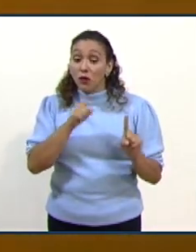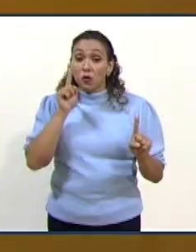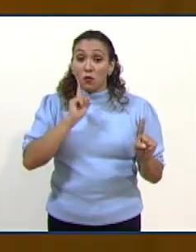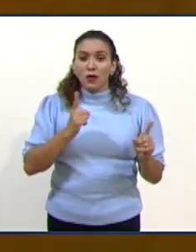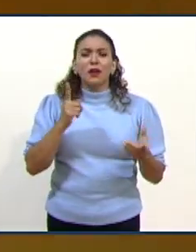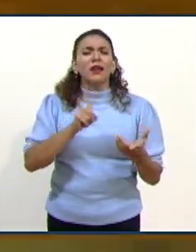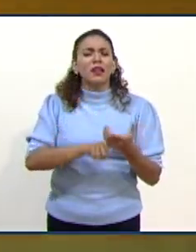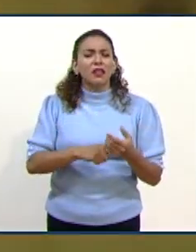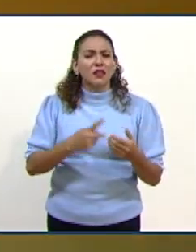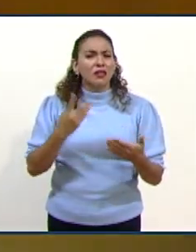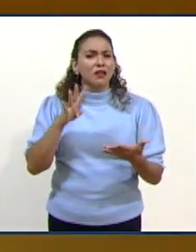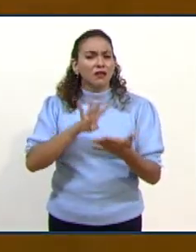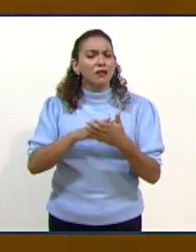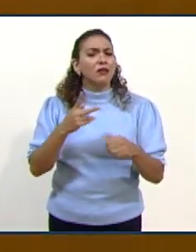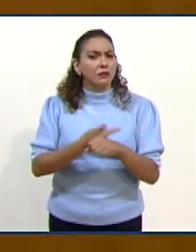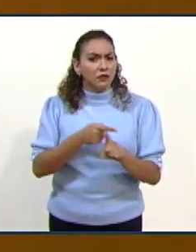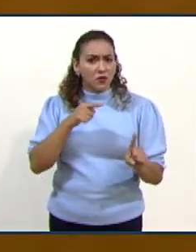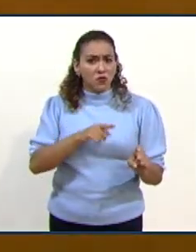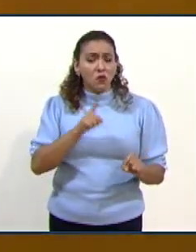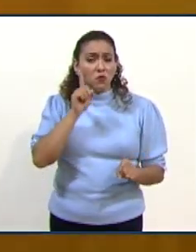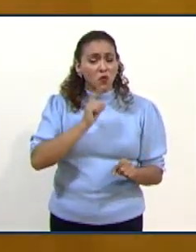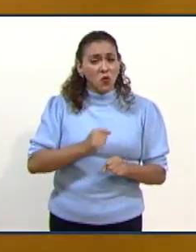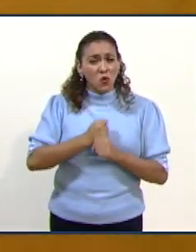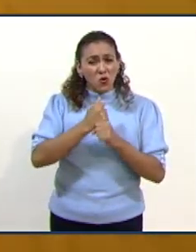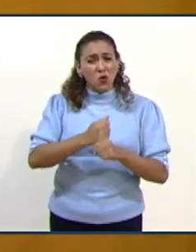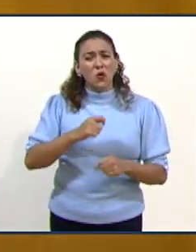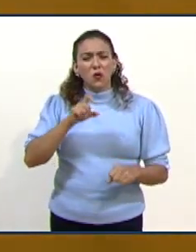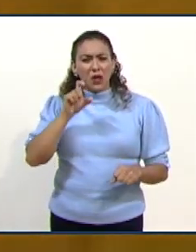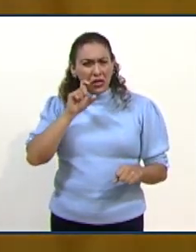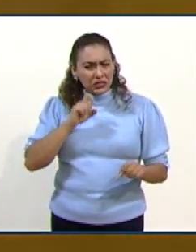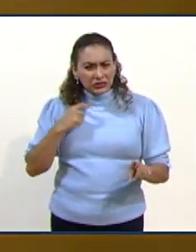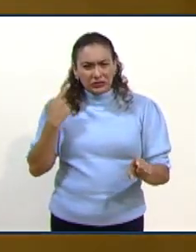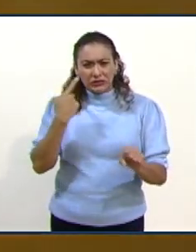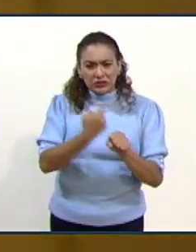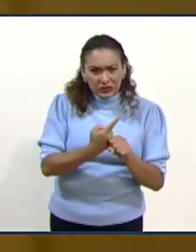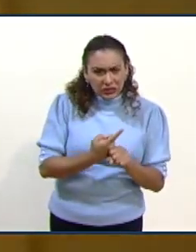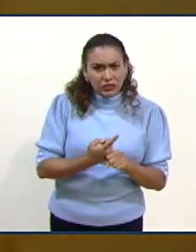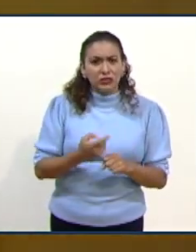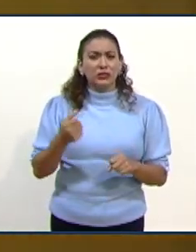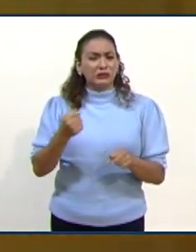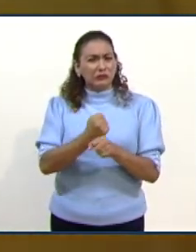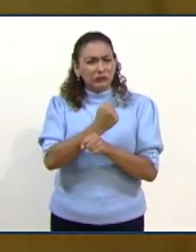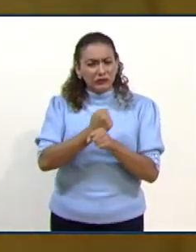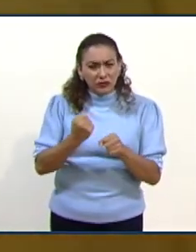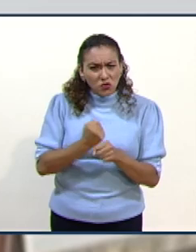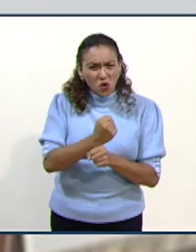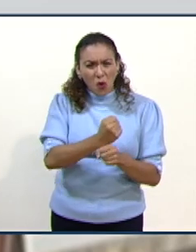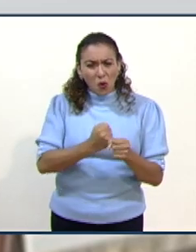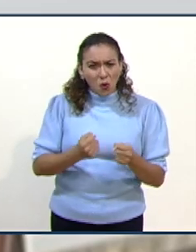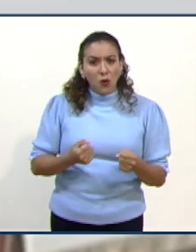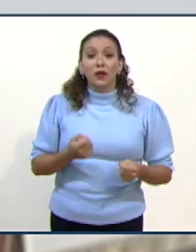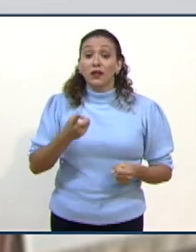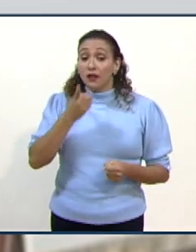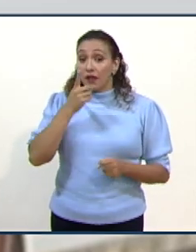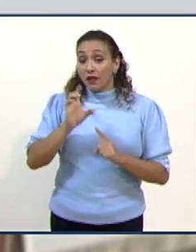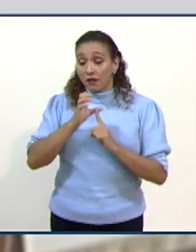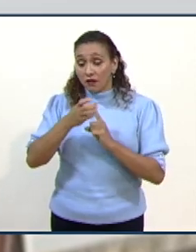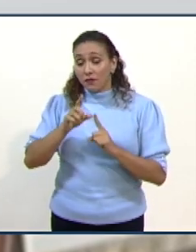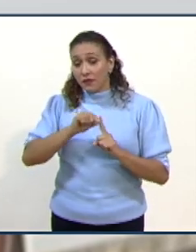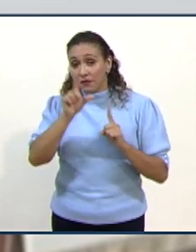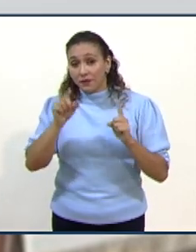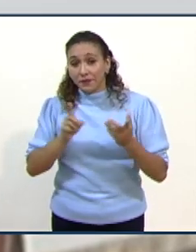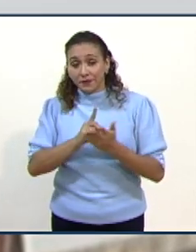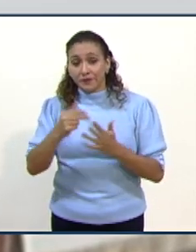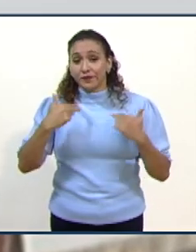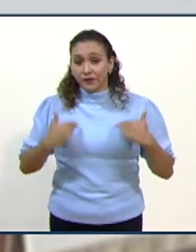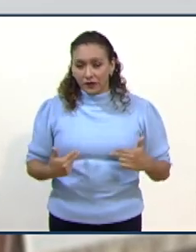tortura sexual durante su detención y privación de la libertad, hechos acreditados por la Comisión Nacional de Derechos Humanos y por